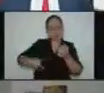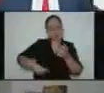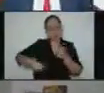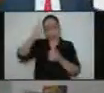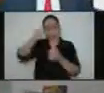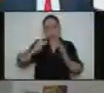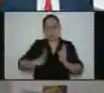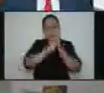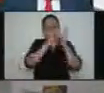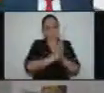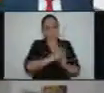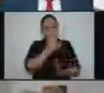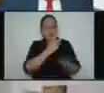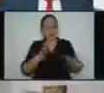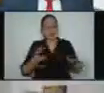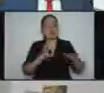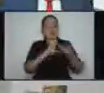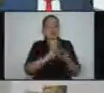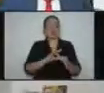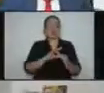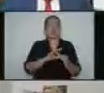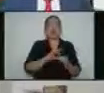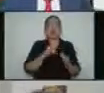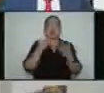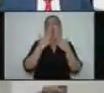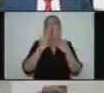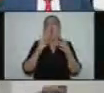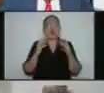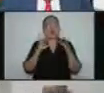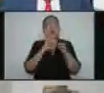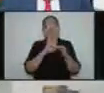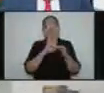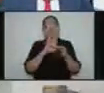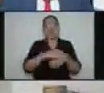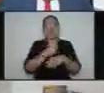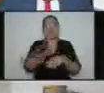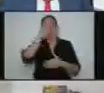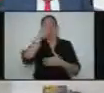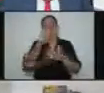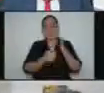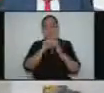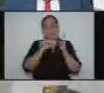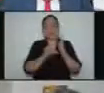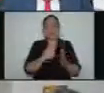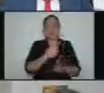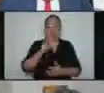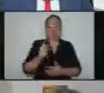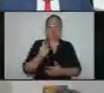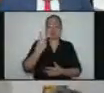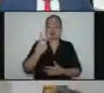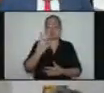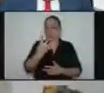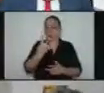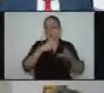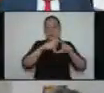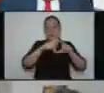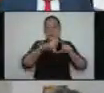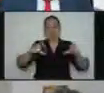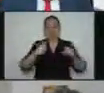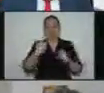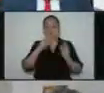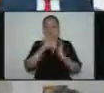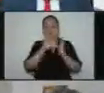ser incompatible con las limitantes que señala el artículo 134, párrafo 8 de la Constitución